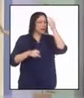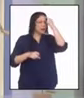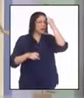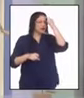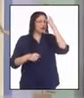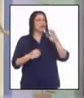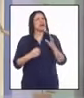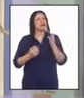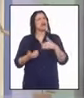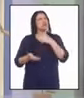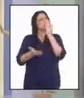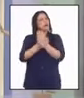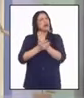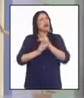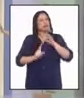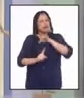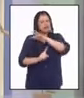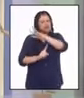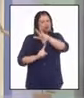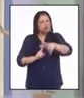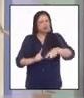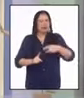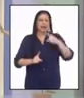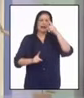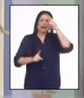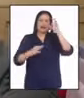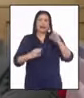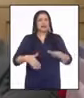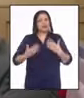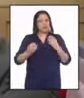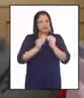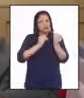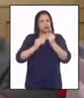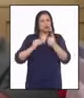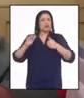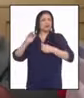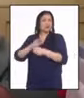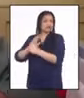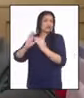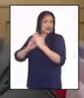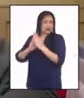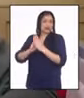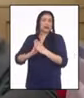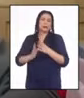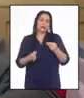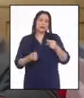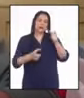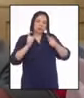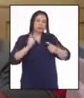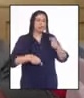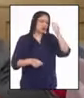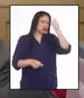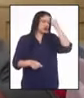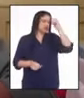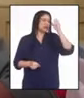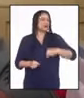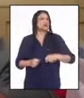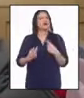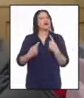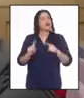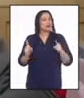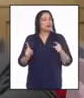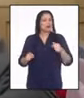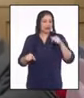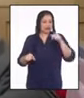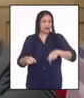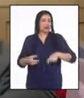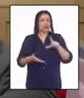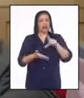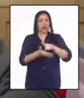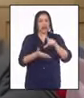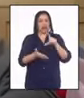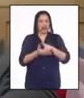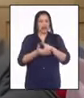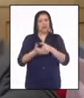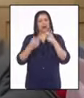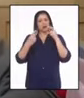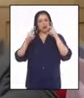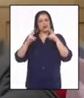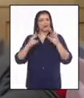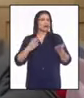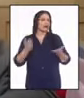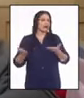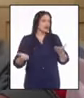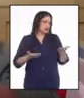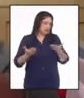se ha resuelto con el confinamiento por el COVID-19? Muchas personas piensan que sí. Sin embargo, aquí en Lima he visto que los